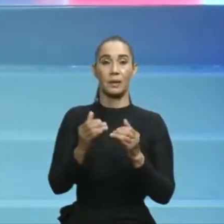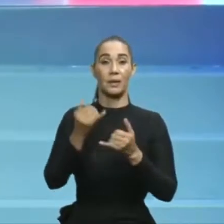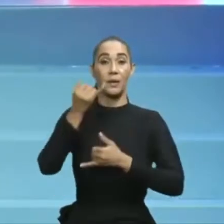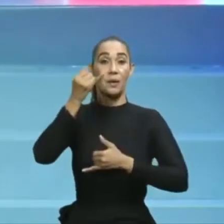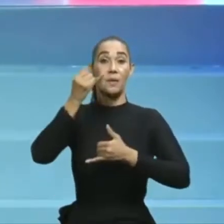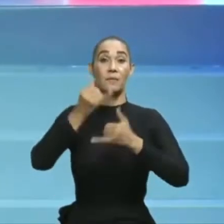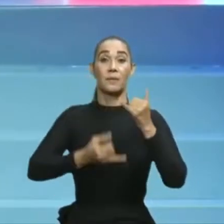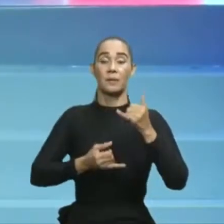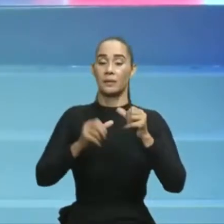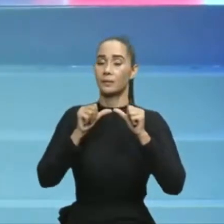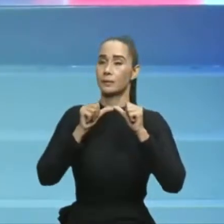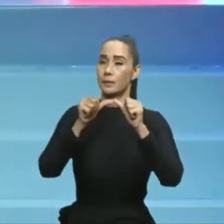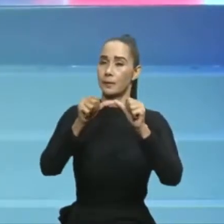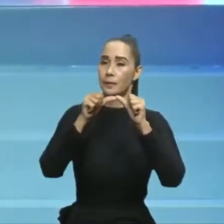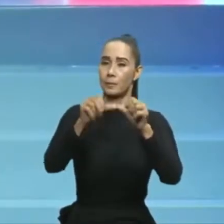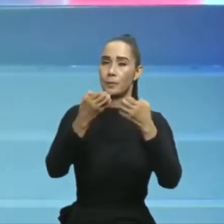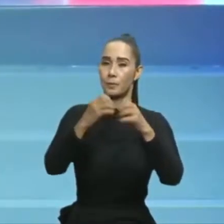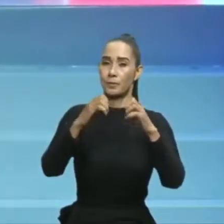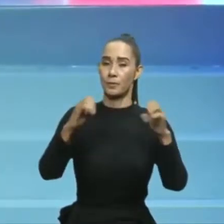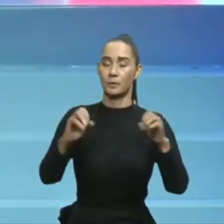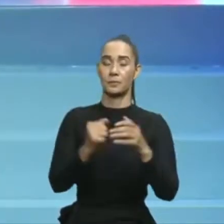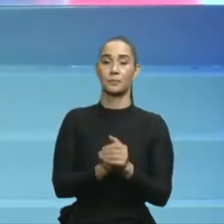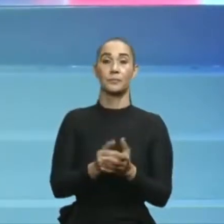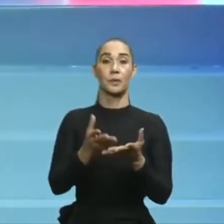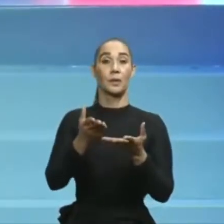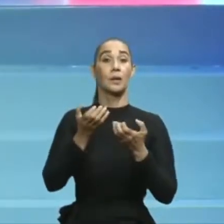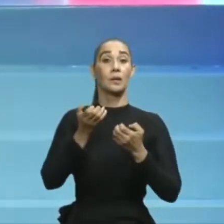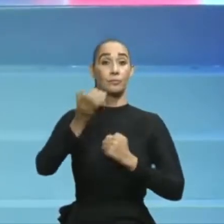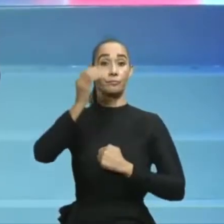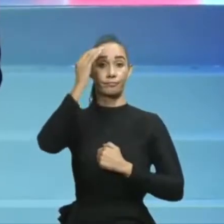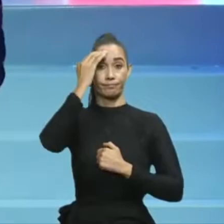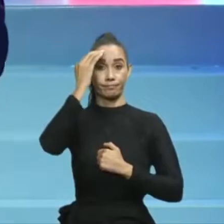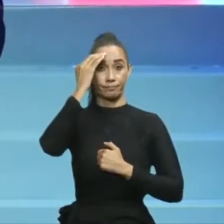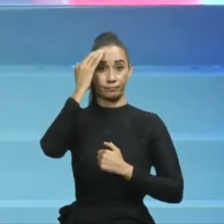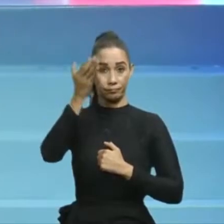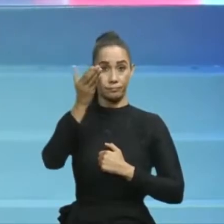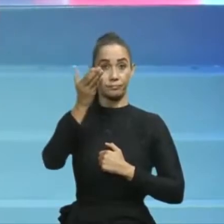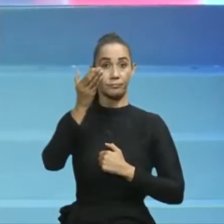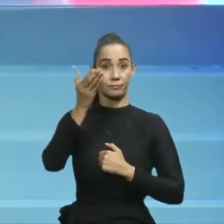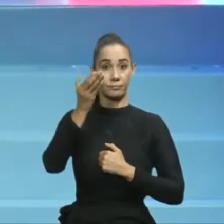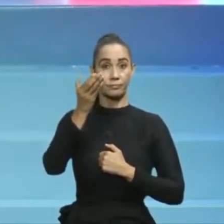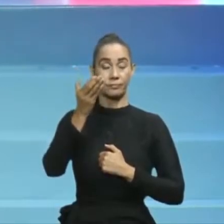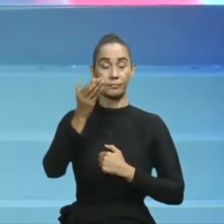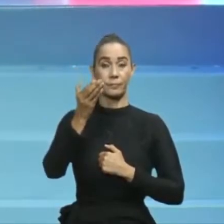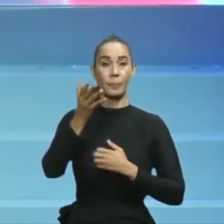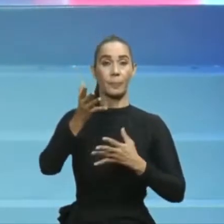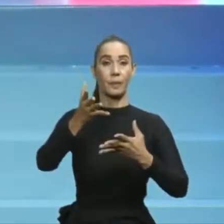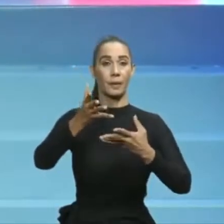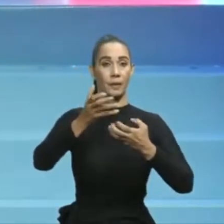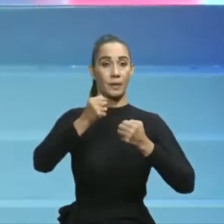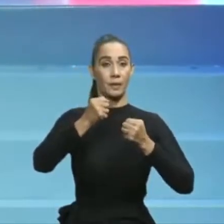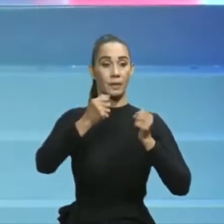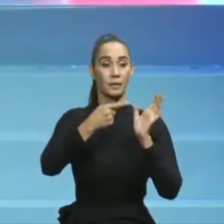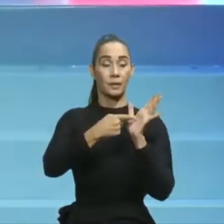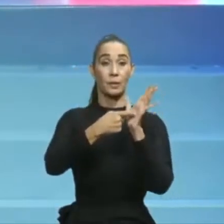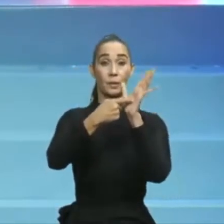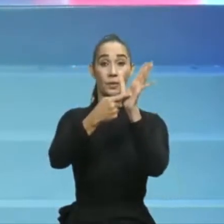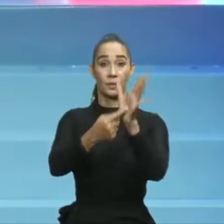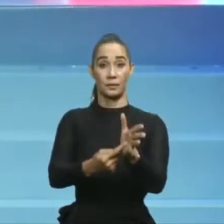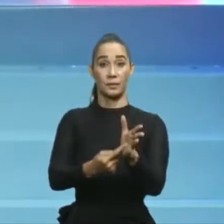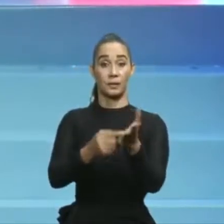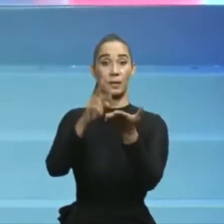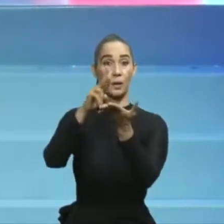cueste lo que cueste quiero que sepan y quiero subrayar que los